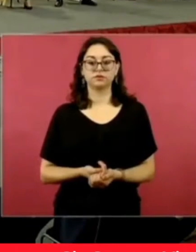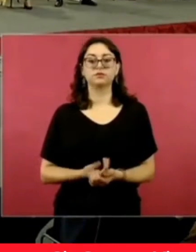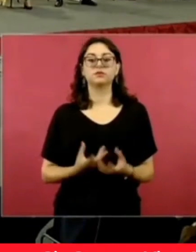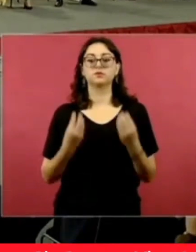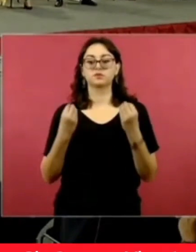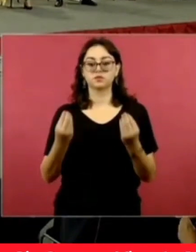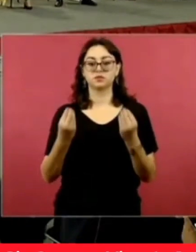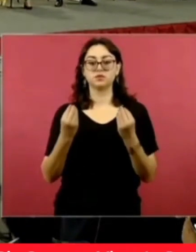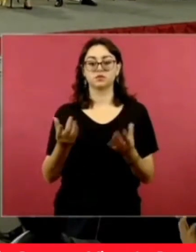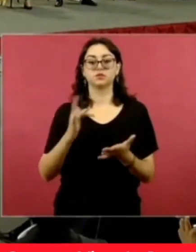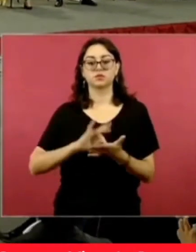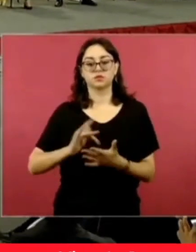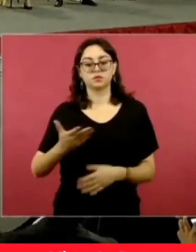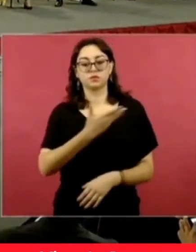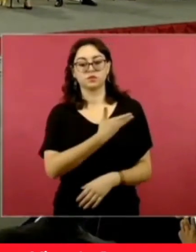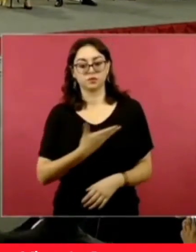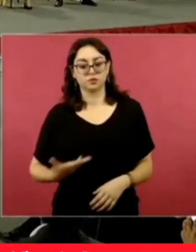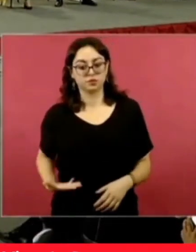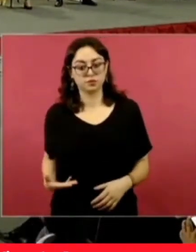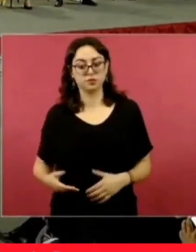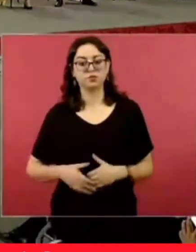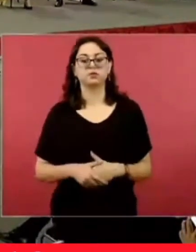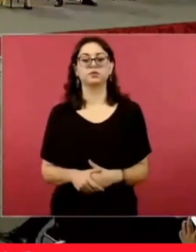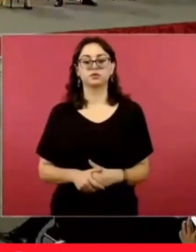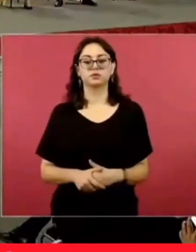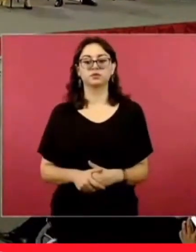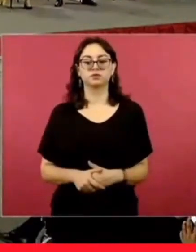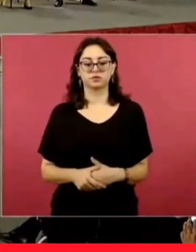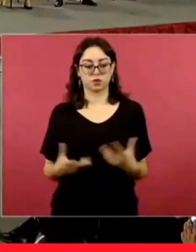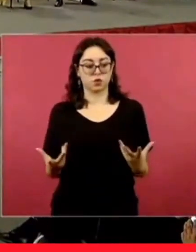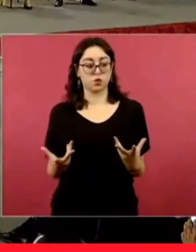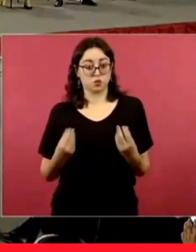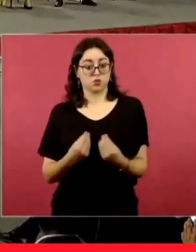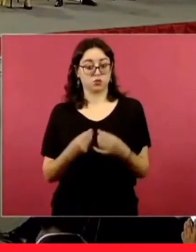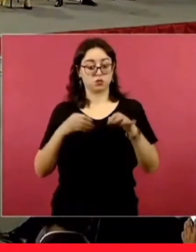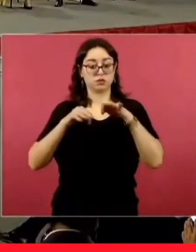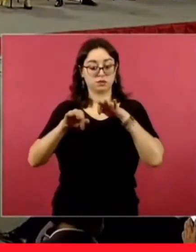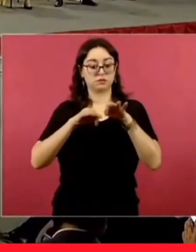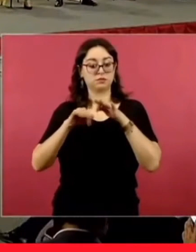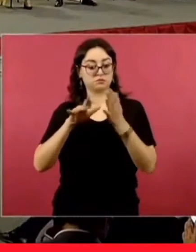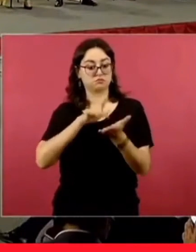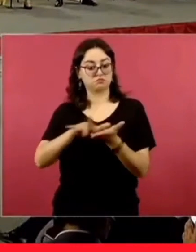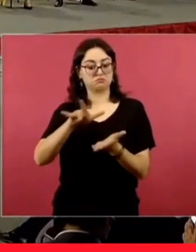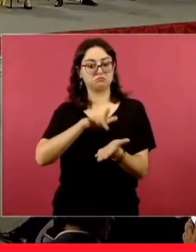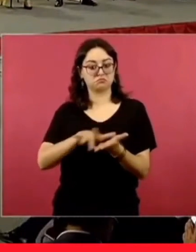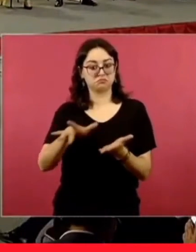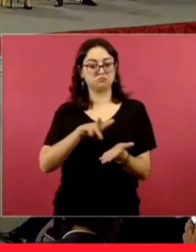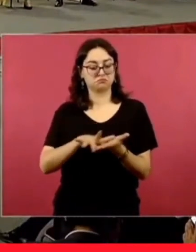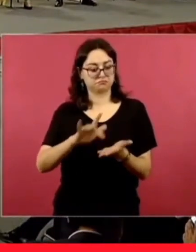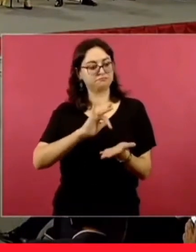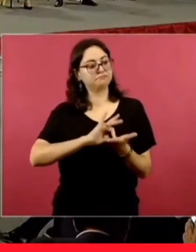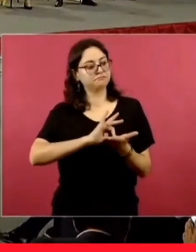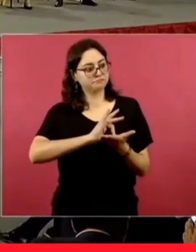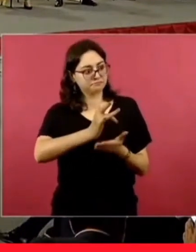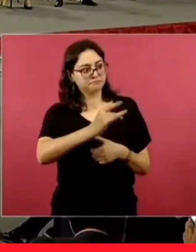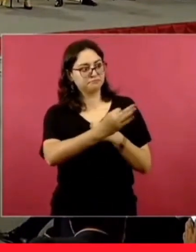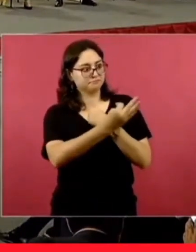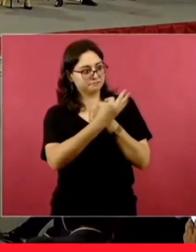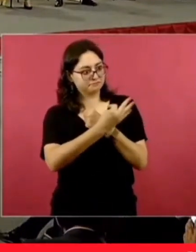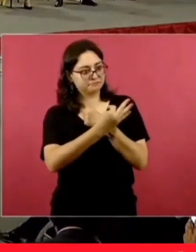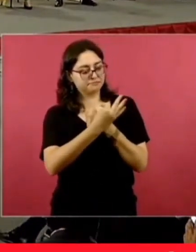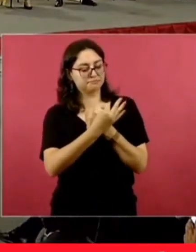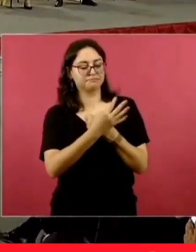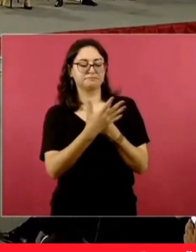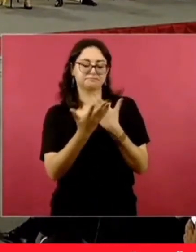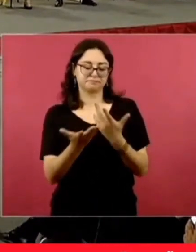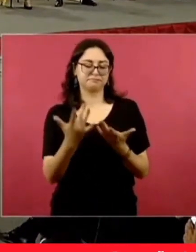Muchas gracias, señor presidente. Muchas gracias por el trabajo para poder hacer este proyecto en conjunto. Gracias por el respaldo, por el apoyo